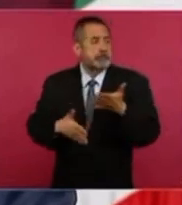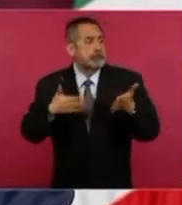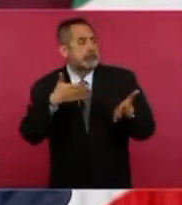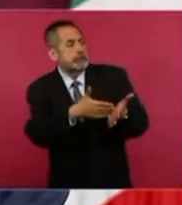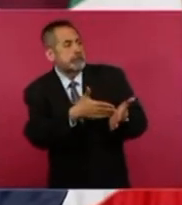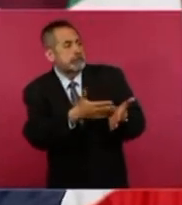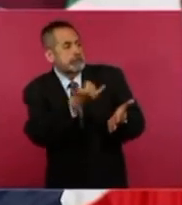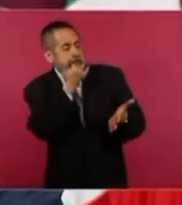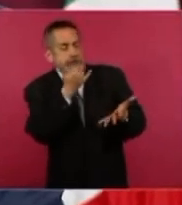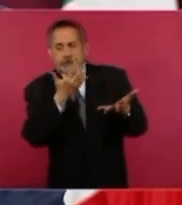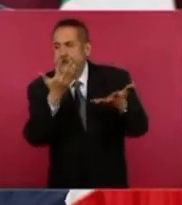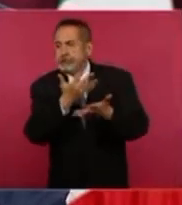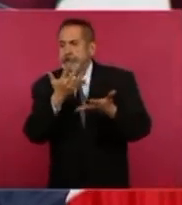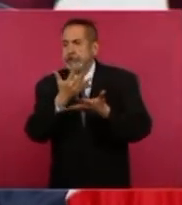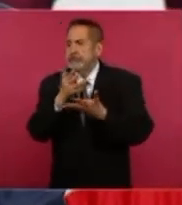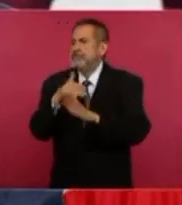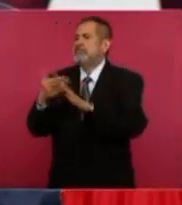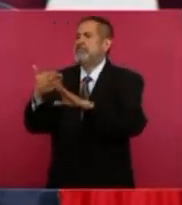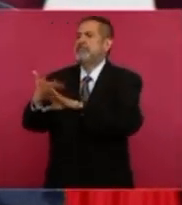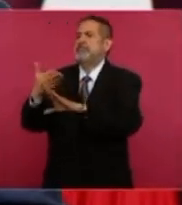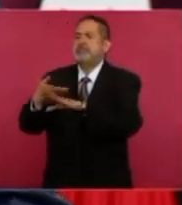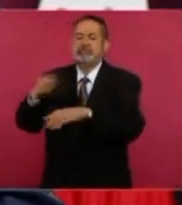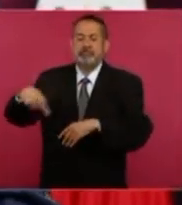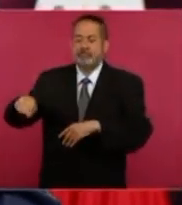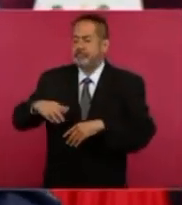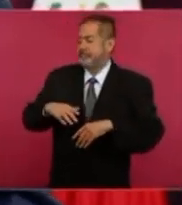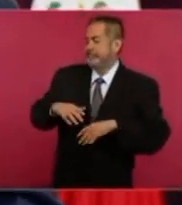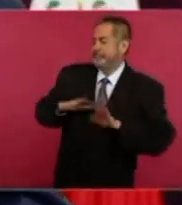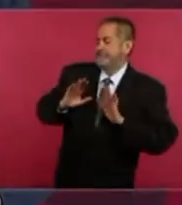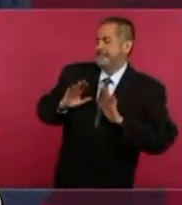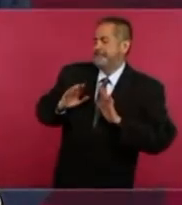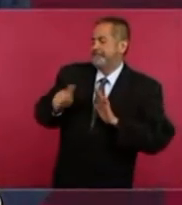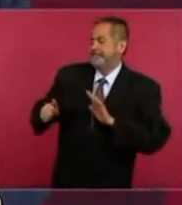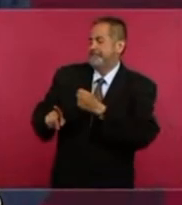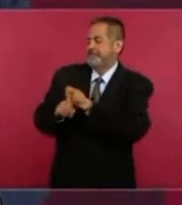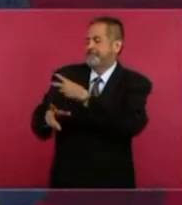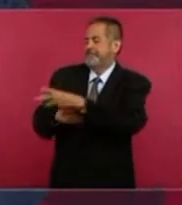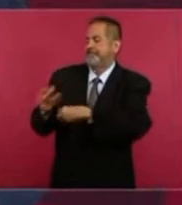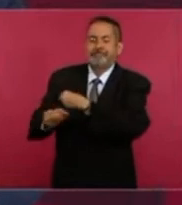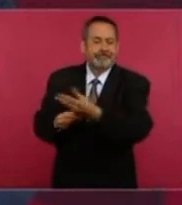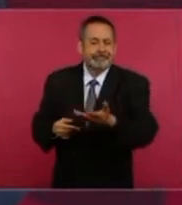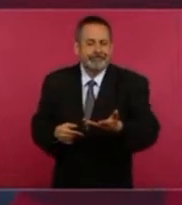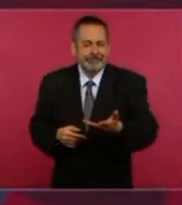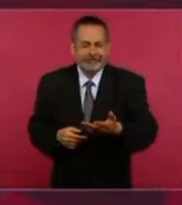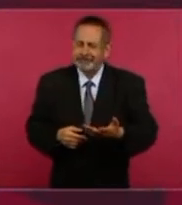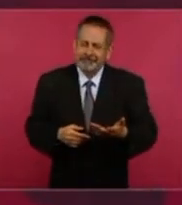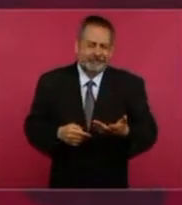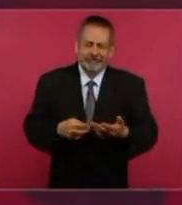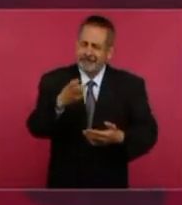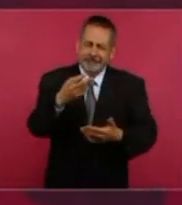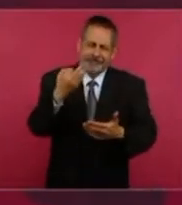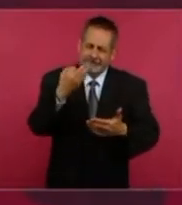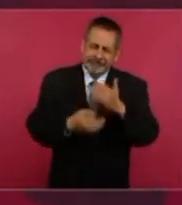socavar a las autoridades de otro país. Eso es una violación